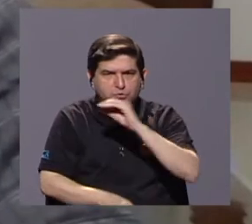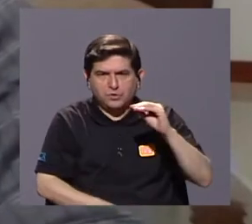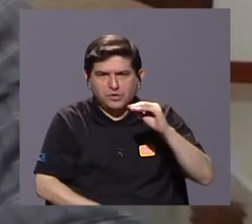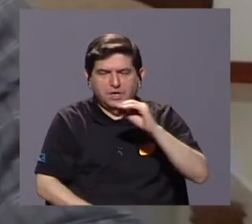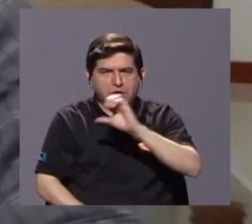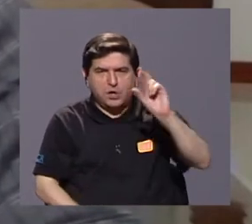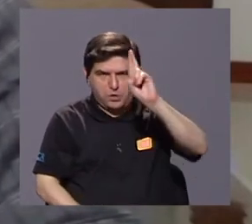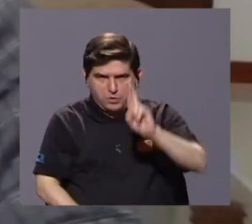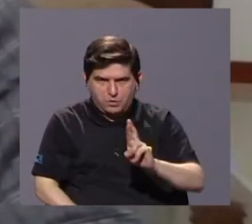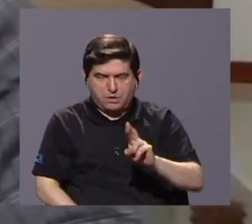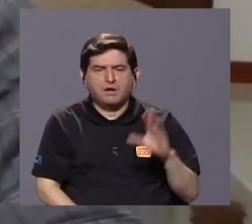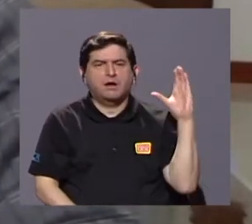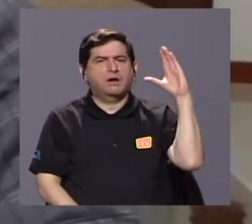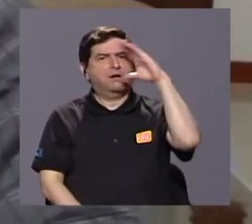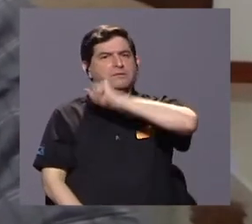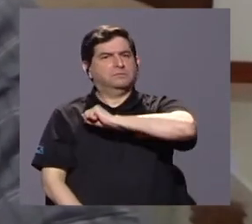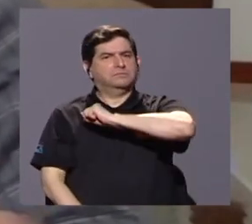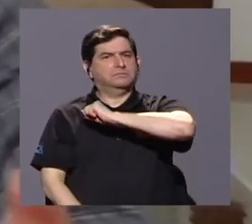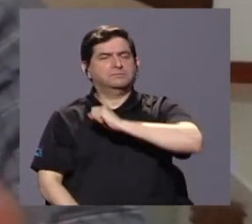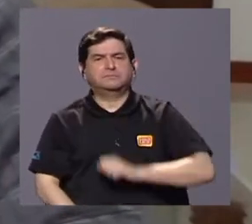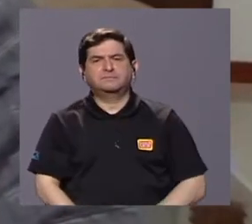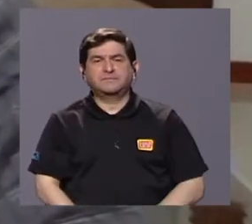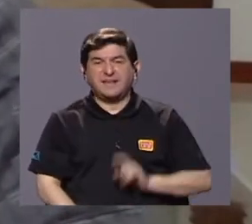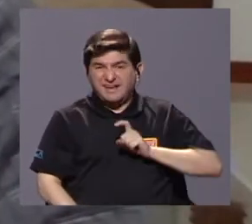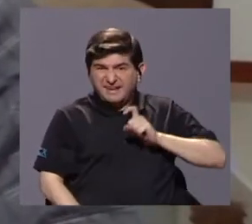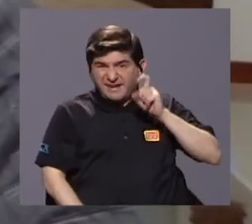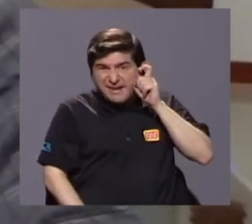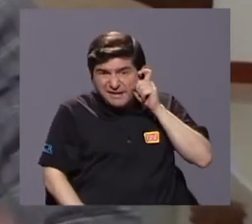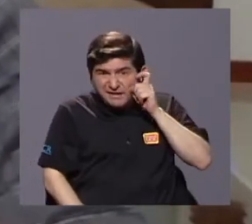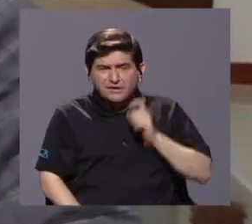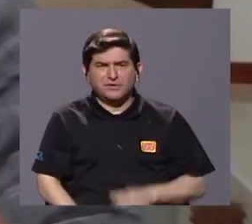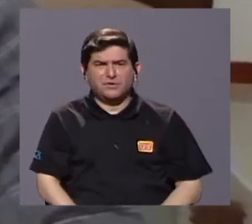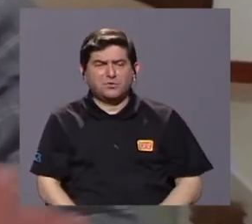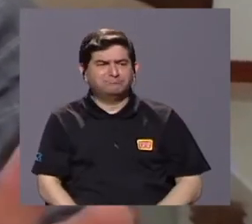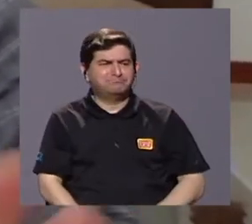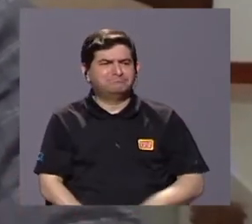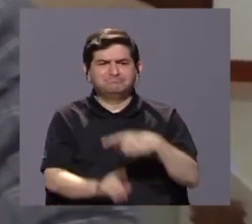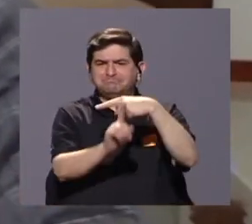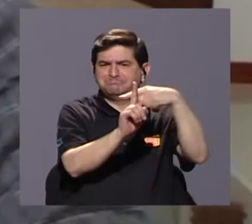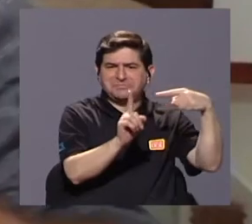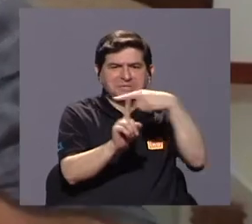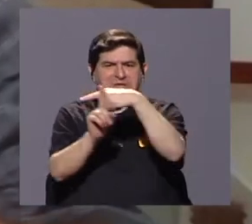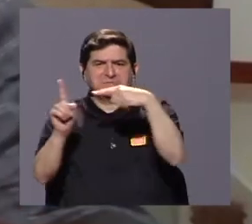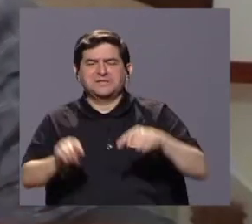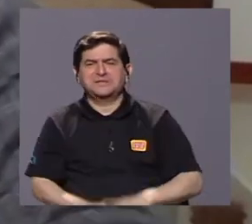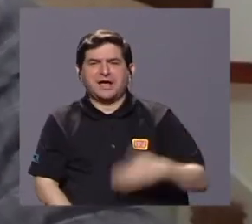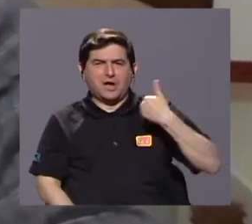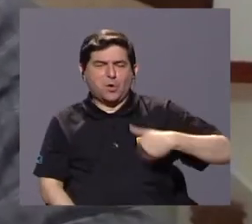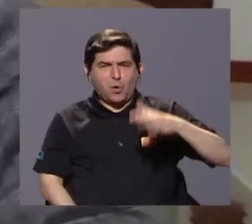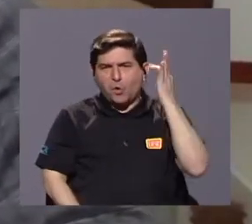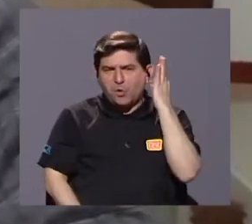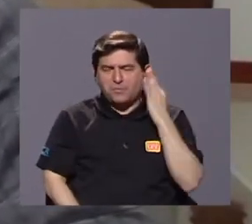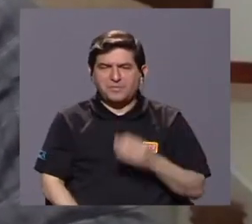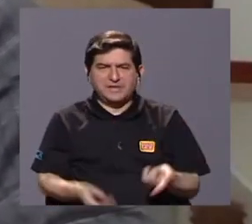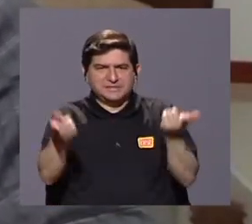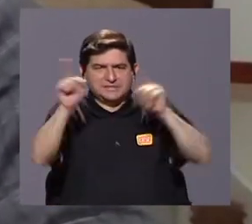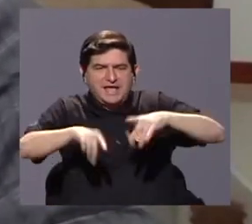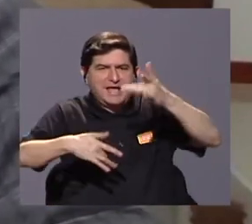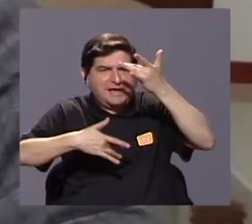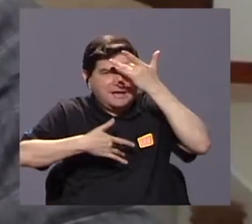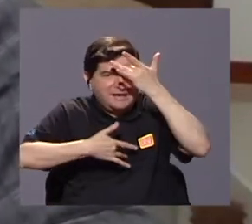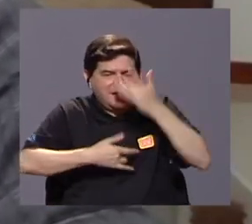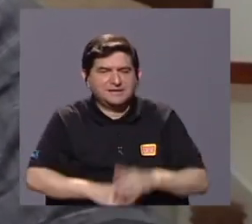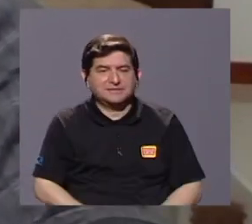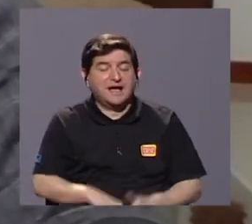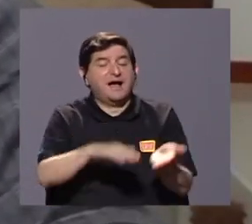nacional, podemos ver que en cuanto al género, hay mitad y mitad hombres y mujeres en casos de enfermedad. Cuando